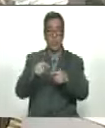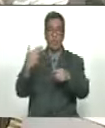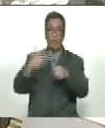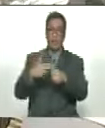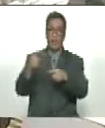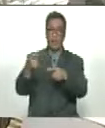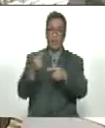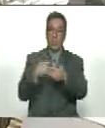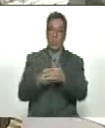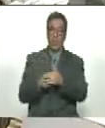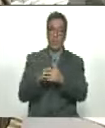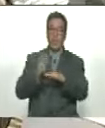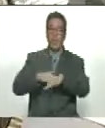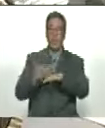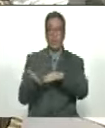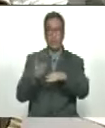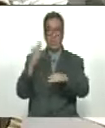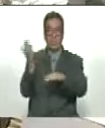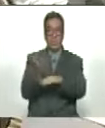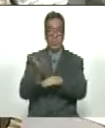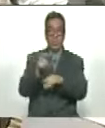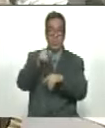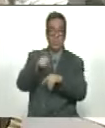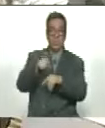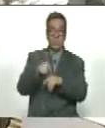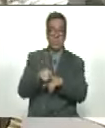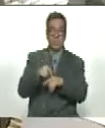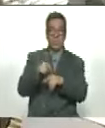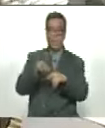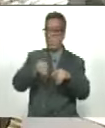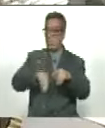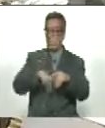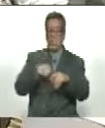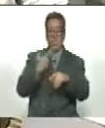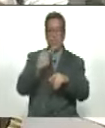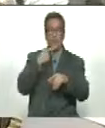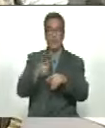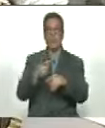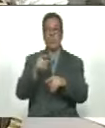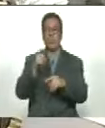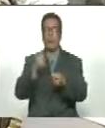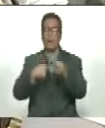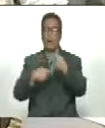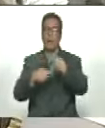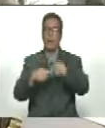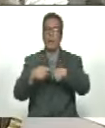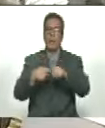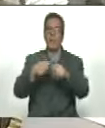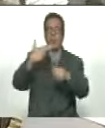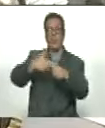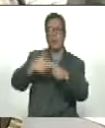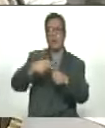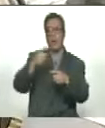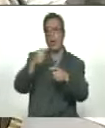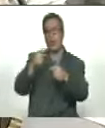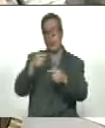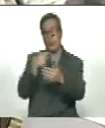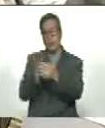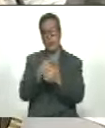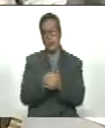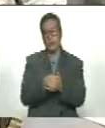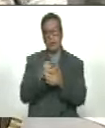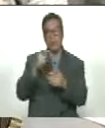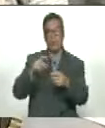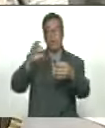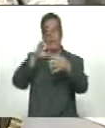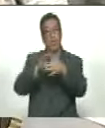ingresos extraordinarios era porque estábamos sancionados y era imposible decir a quién le vendíamos el petróleo, a qué precio se lo vendía, porque estaba